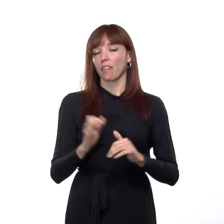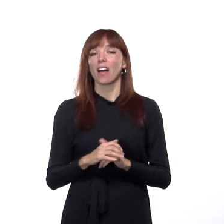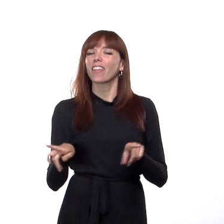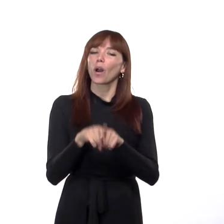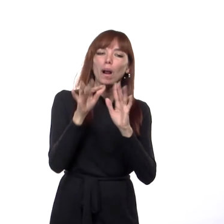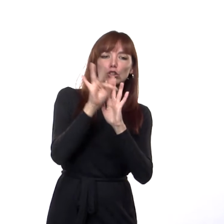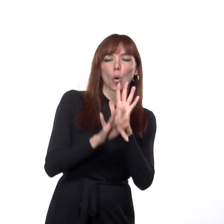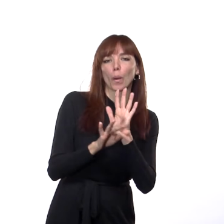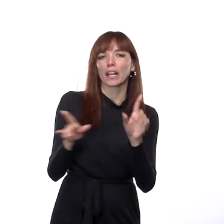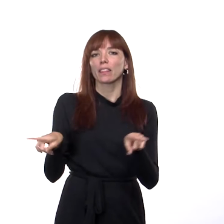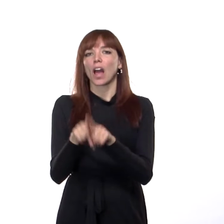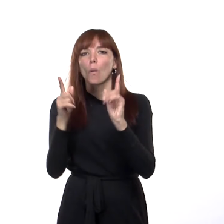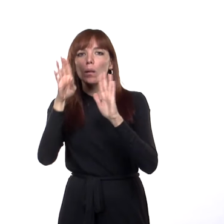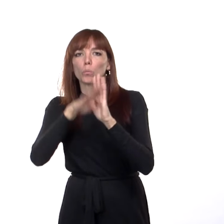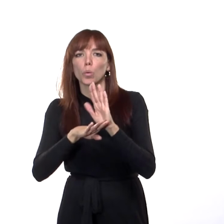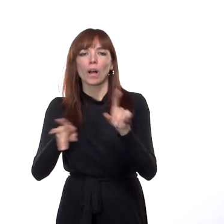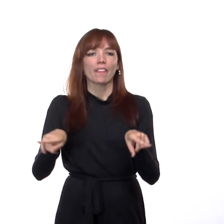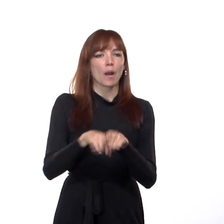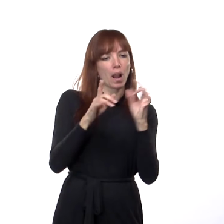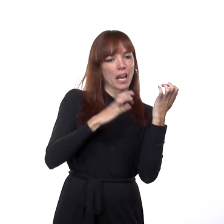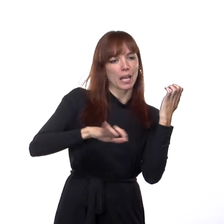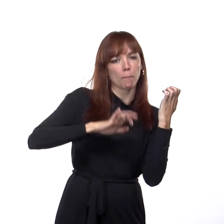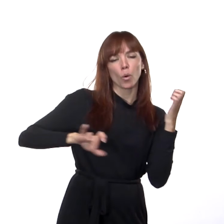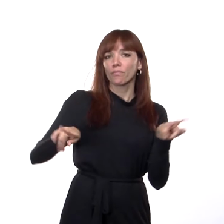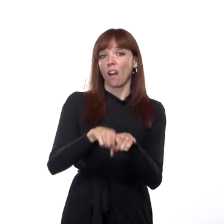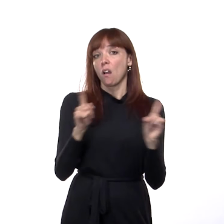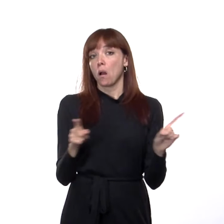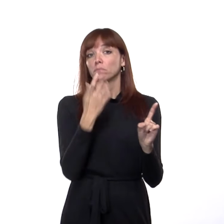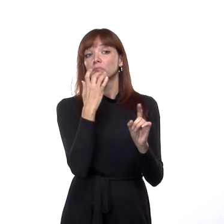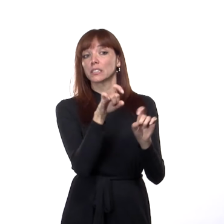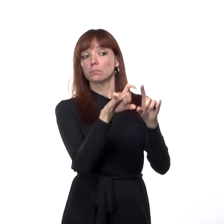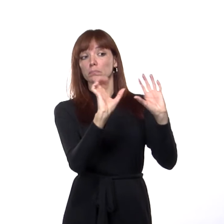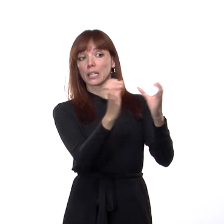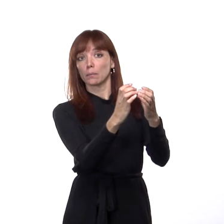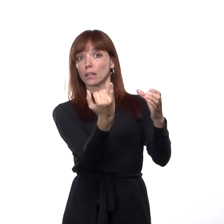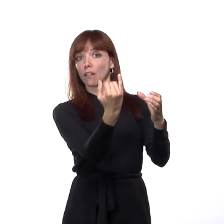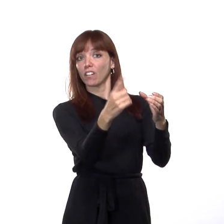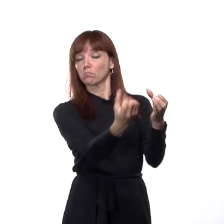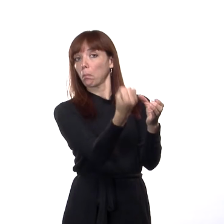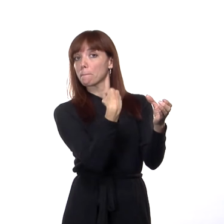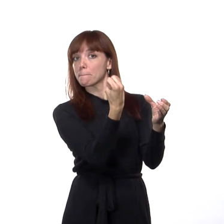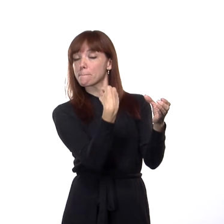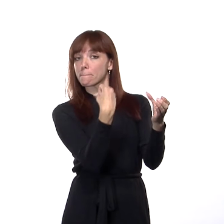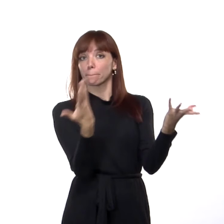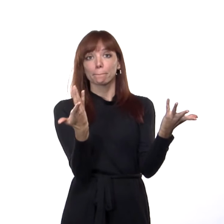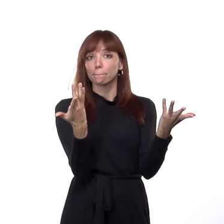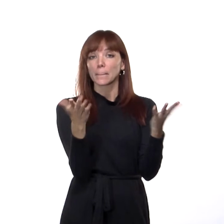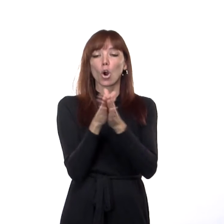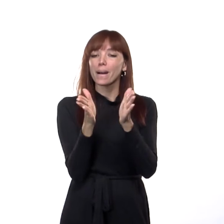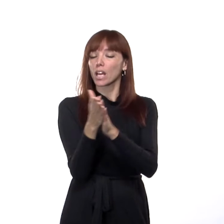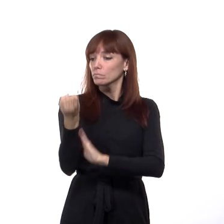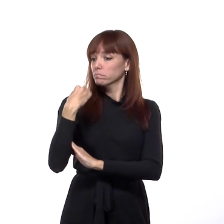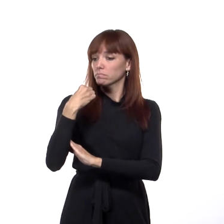el mejor software el mejor equipo pero si mi eslabón más débil son las personas y no las